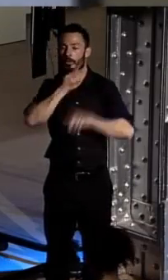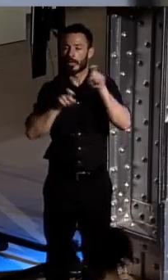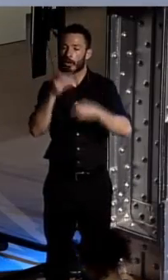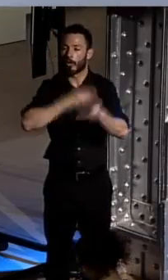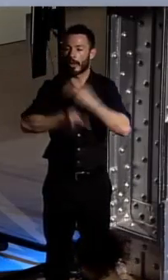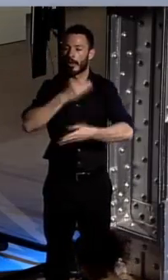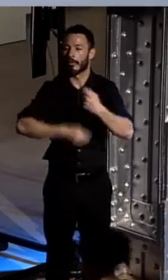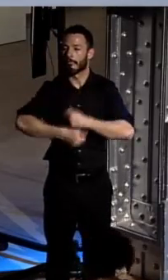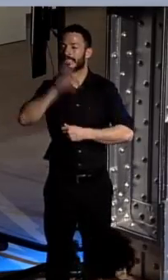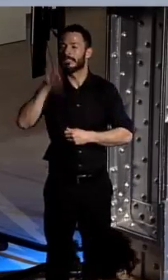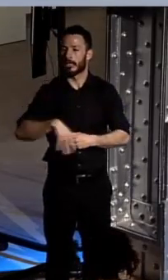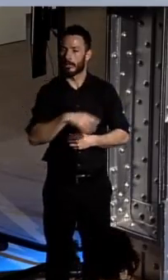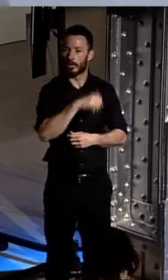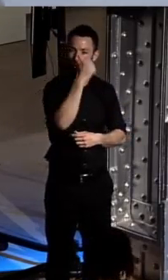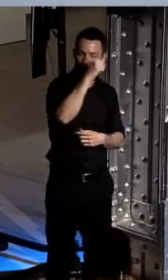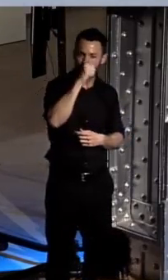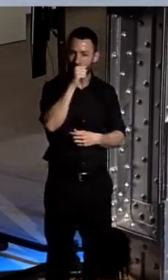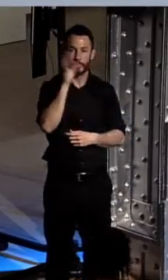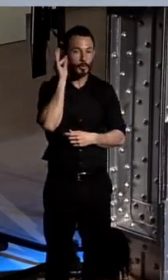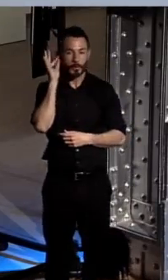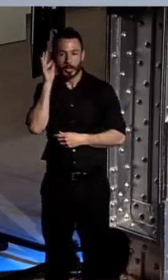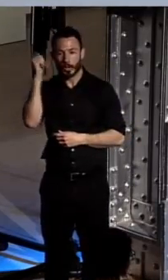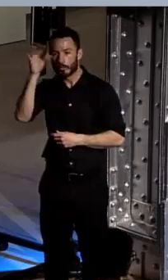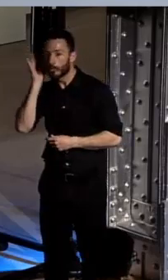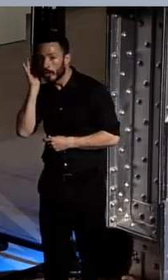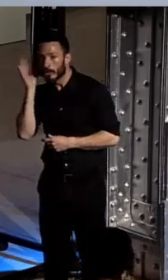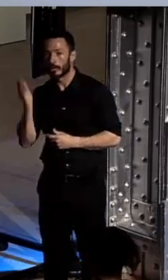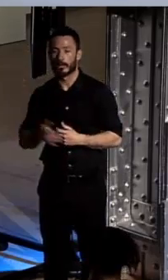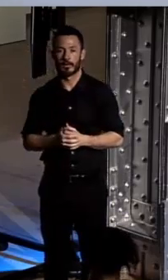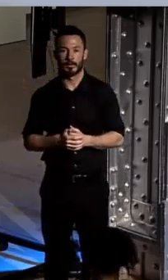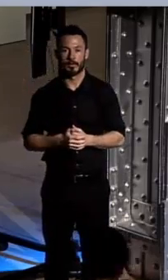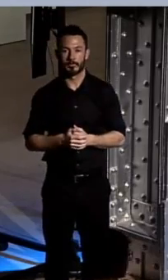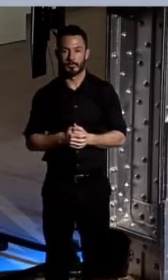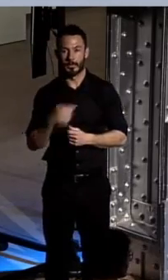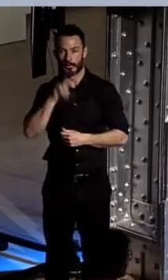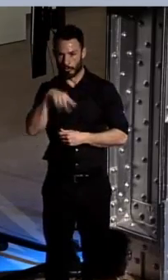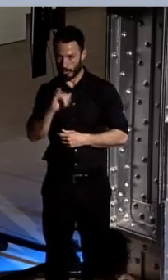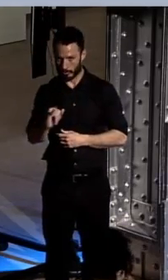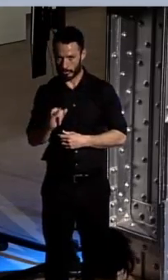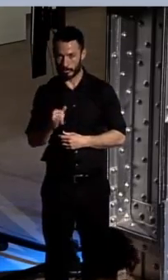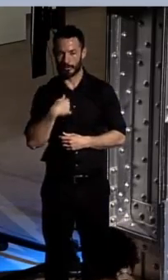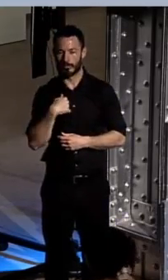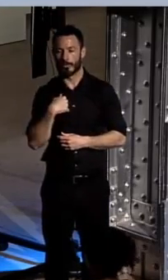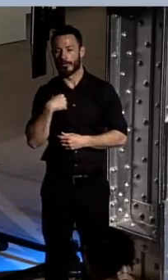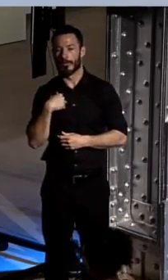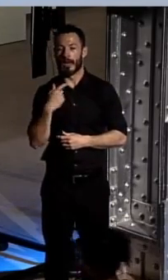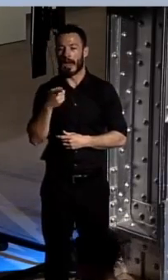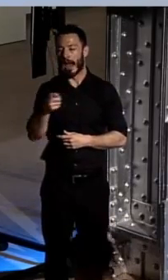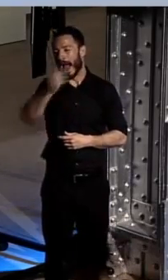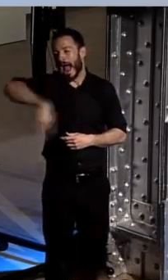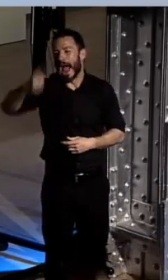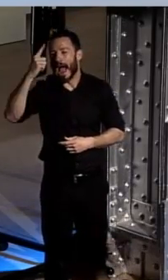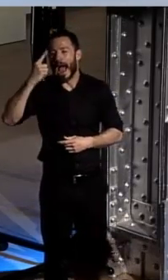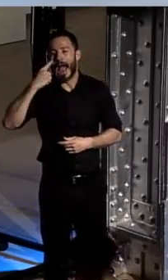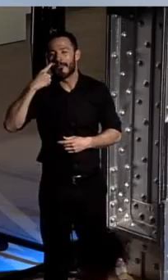decir, cooperan más parejas hombre-hombre, parejas hombre-mujer, pareja mujer-mujer, y de vuelta yo tengo el resultado, pero lo que me interesa es conocer su intuición.